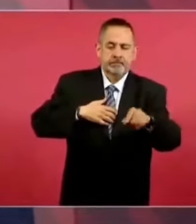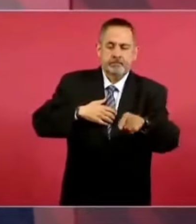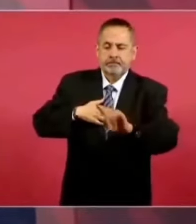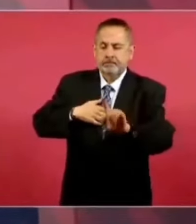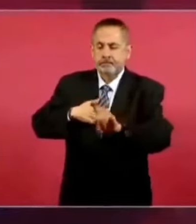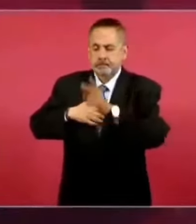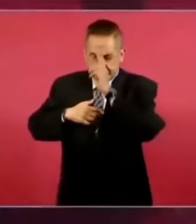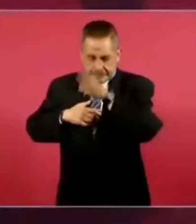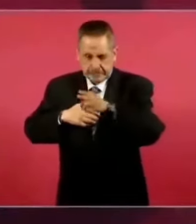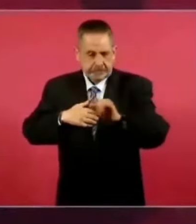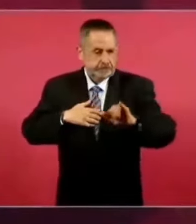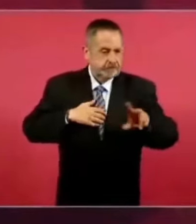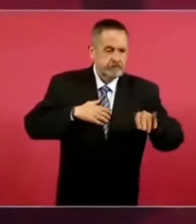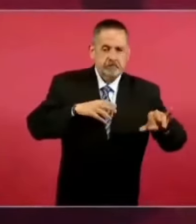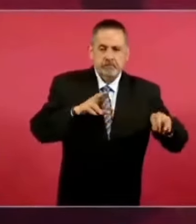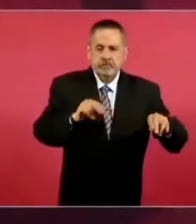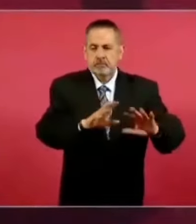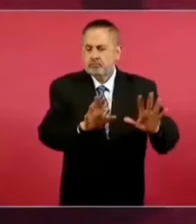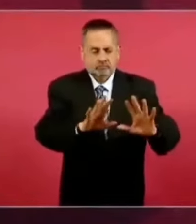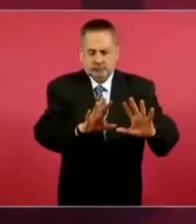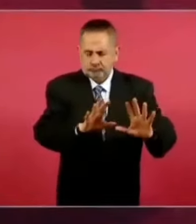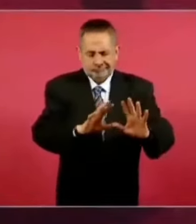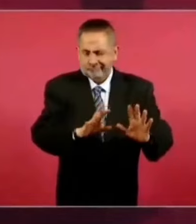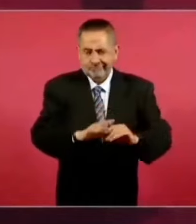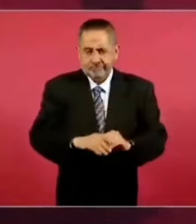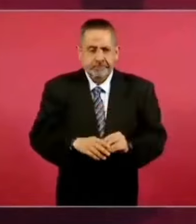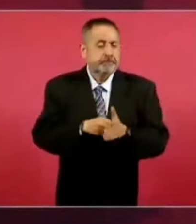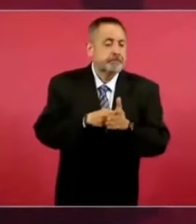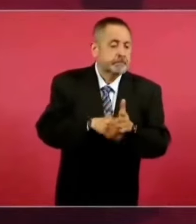que sea el que dosifique